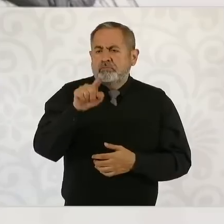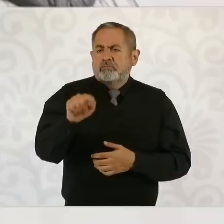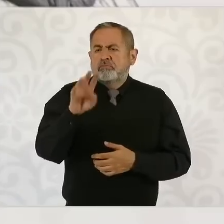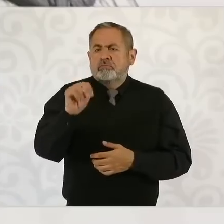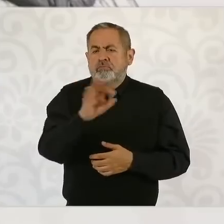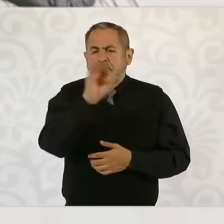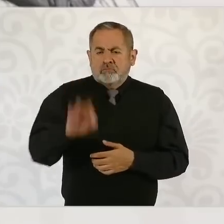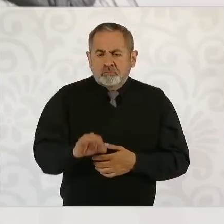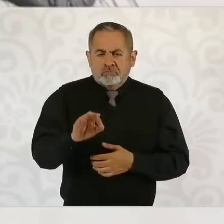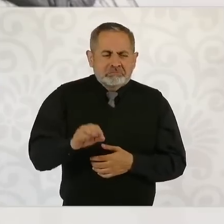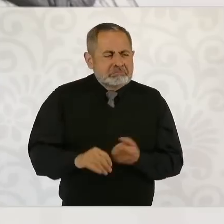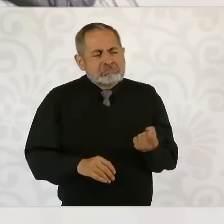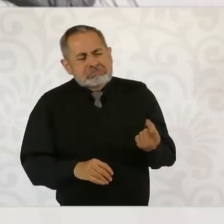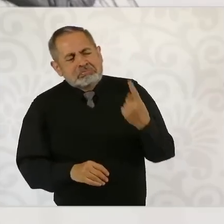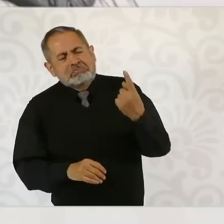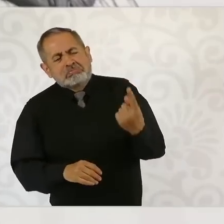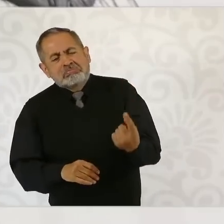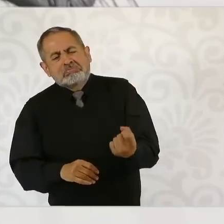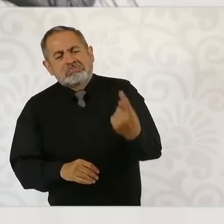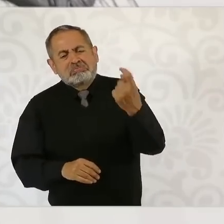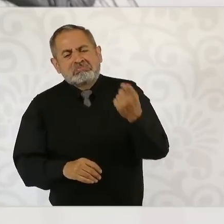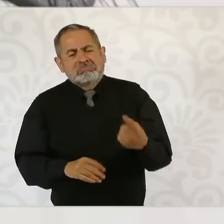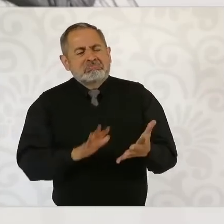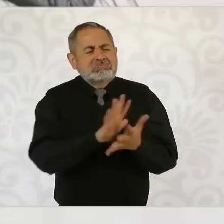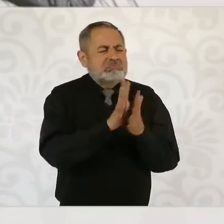99.9%, si acaso es que hay alguna persona